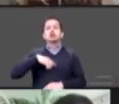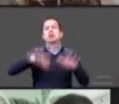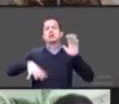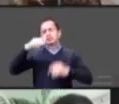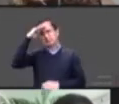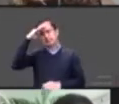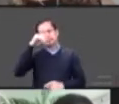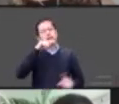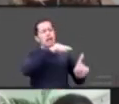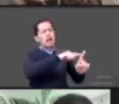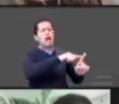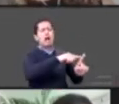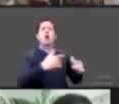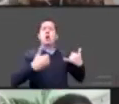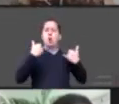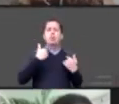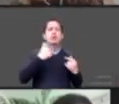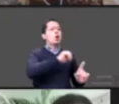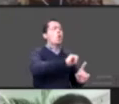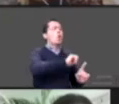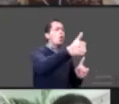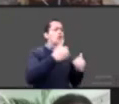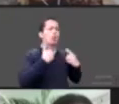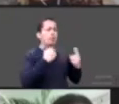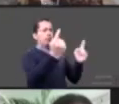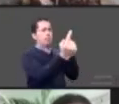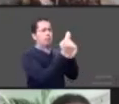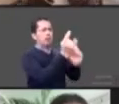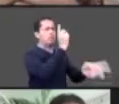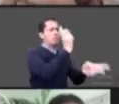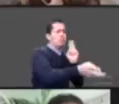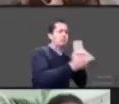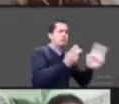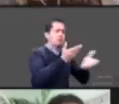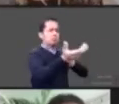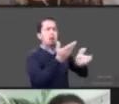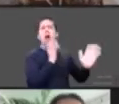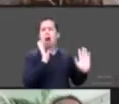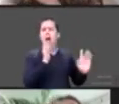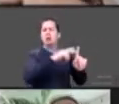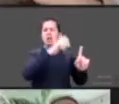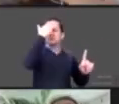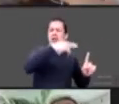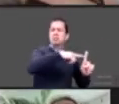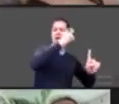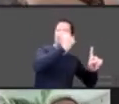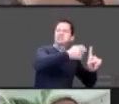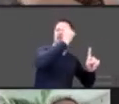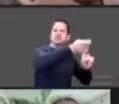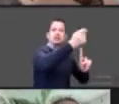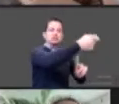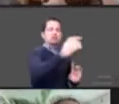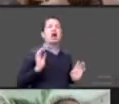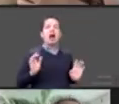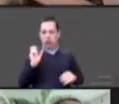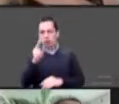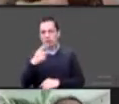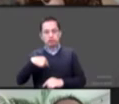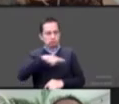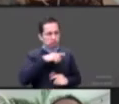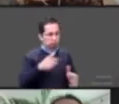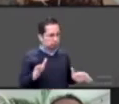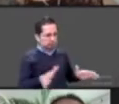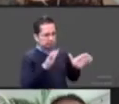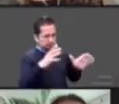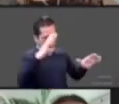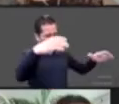que dialoga con los otros y creamos espacios de confianza en donde un círculo de jóvenes dialogan y se